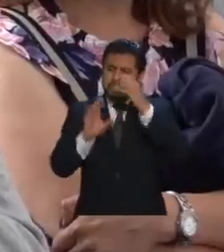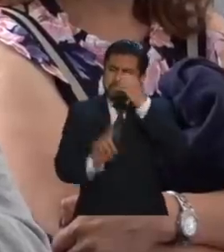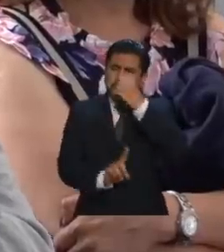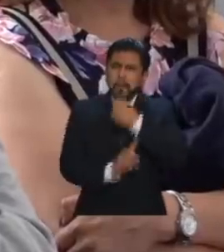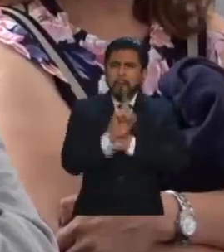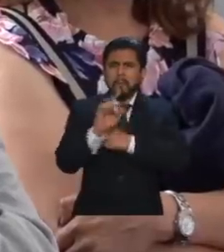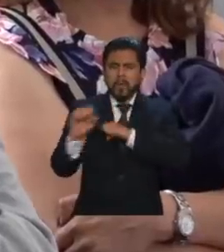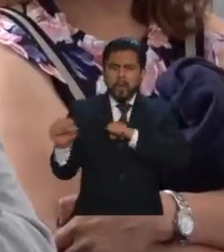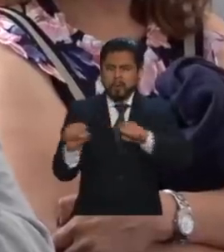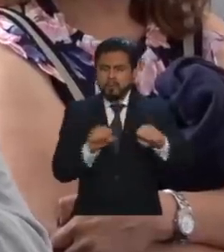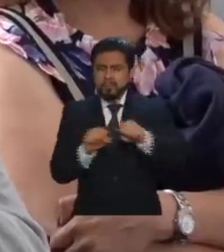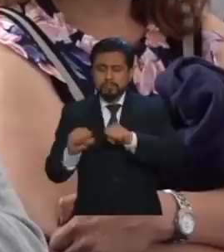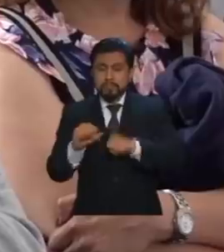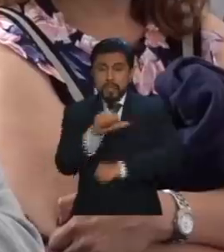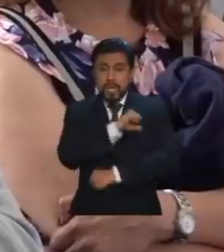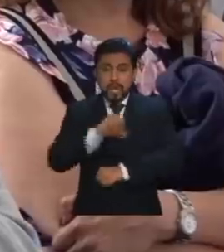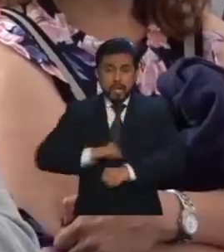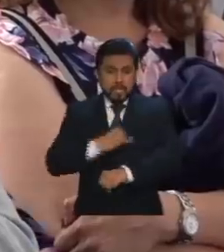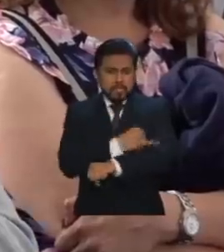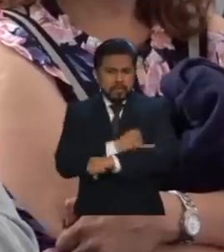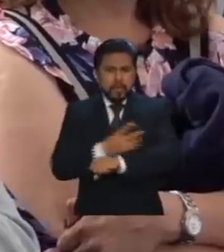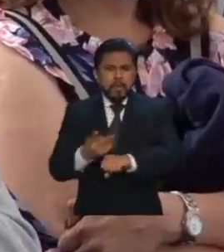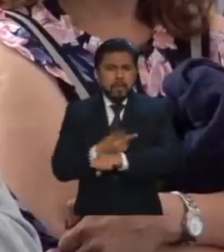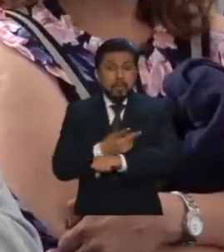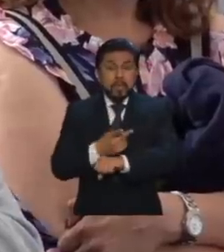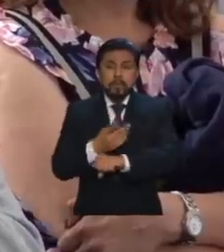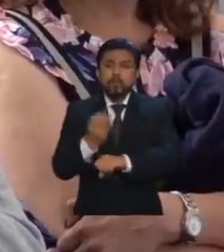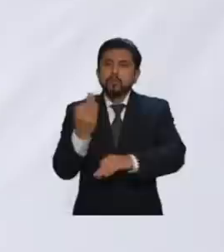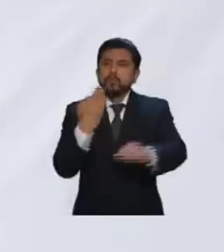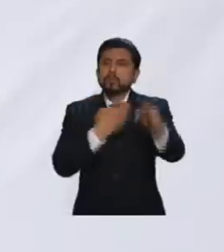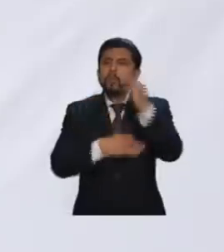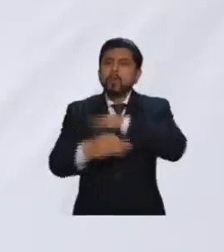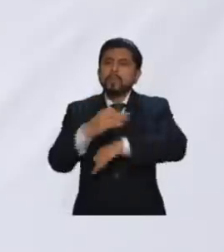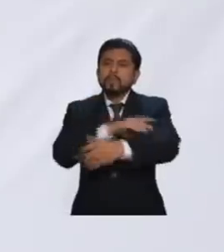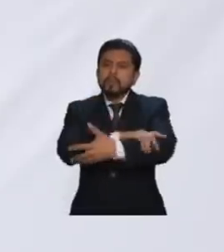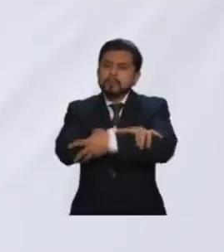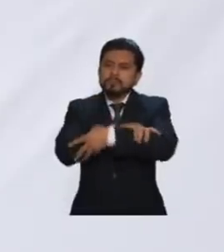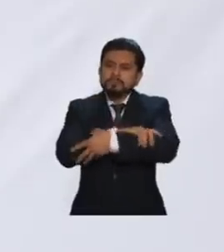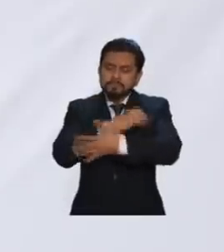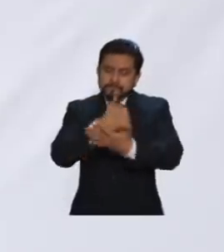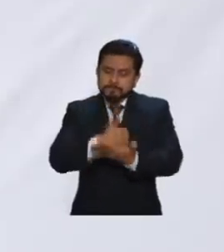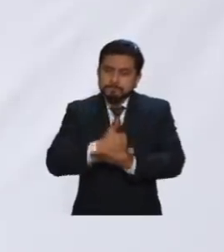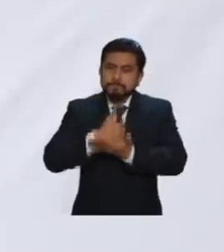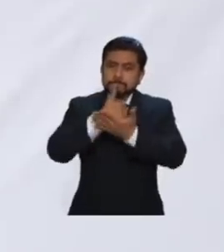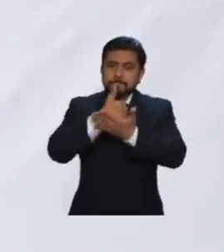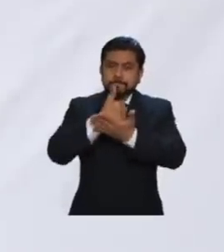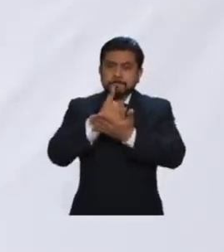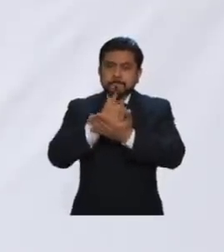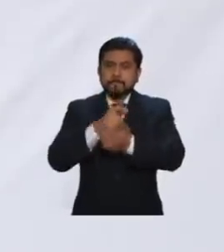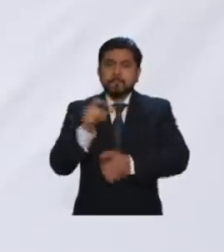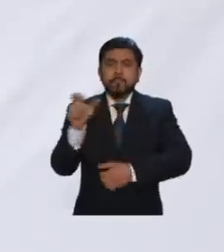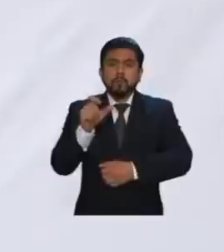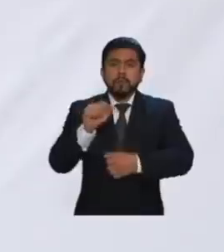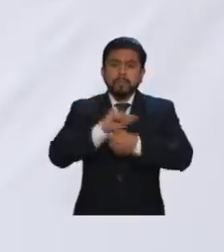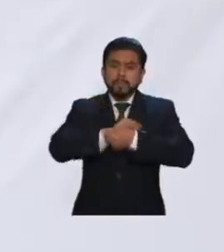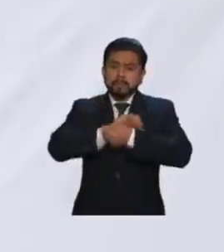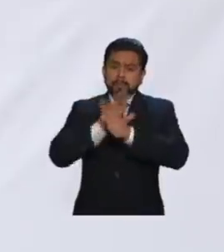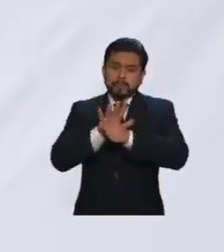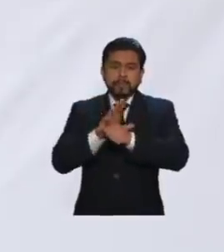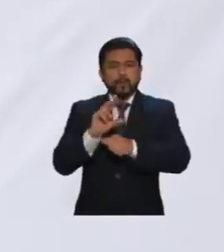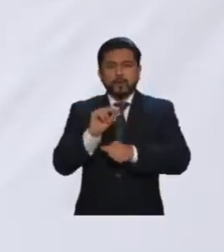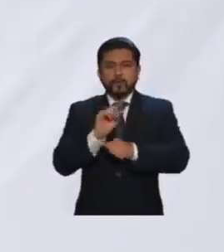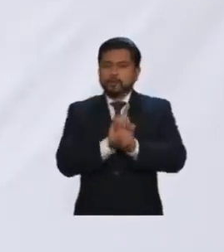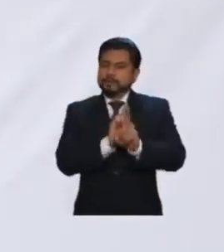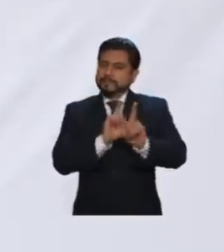un sismo, aquí todos y todas nos damos la mano. Cuando hay una pandemia, no nos damos la mano porque estamos en